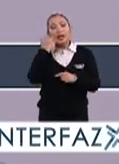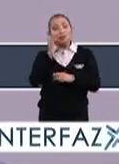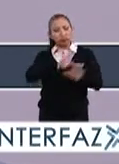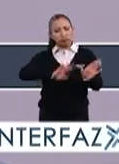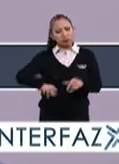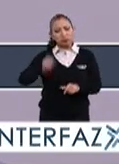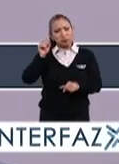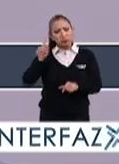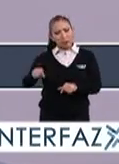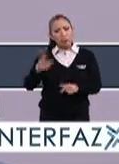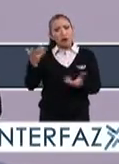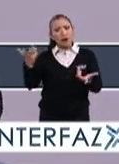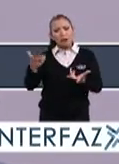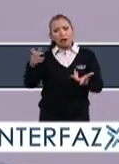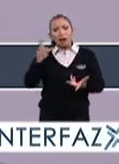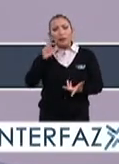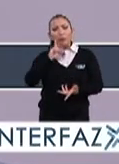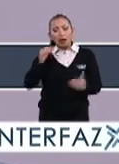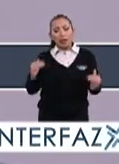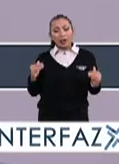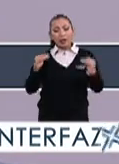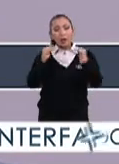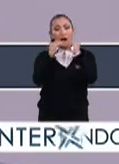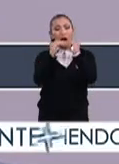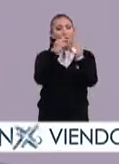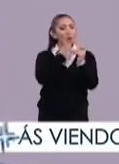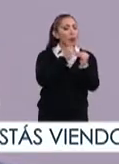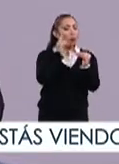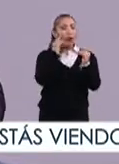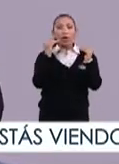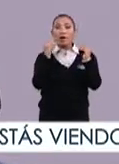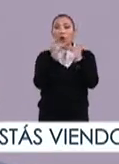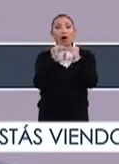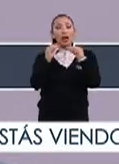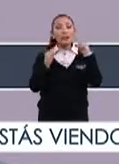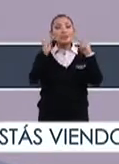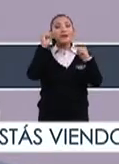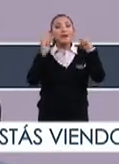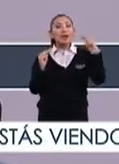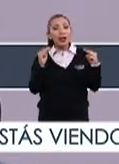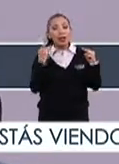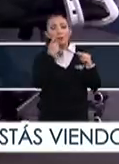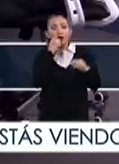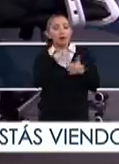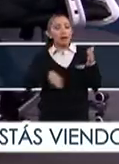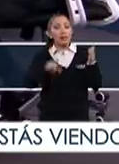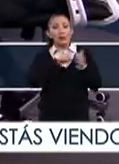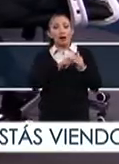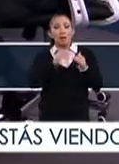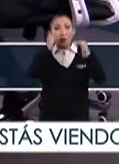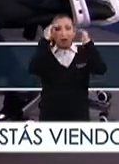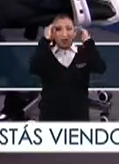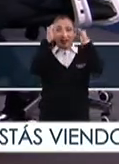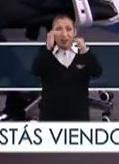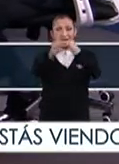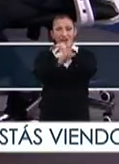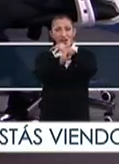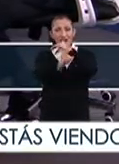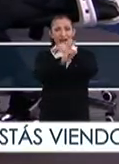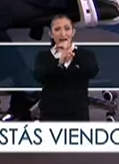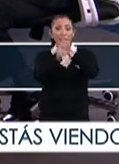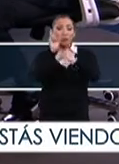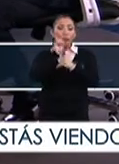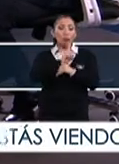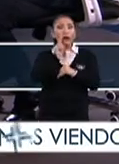es justamente llegar a esta igualdad sustantiva, romper lo que los teóricos le llaman el techo de cristal, es decir, que las